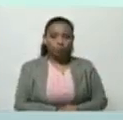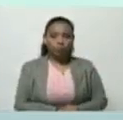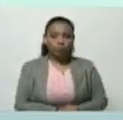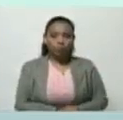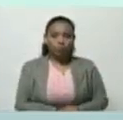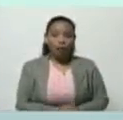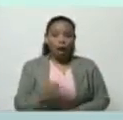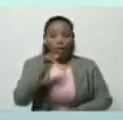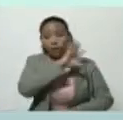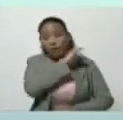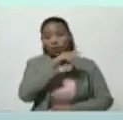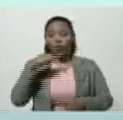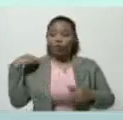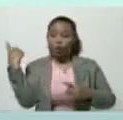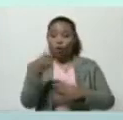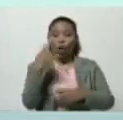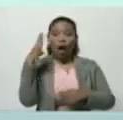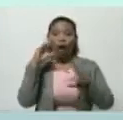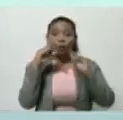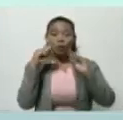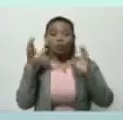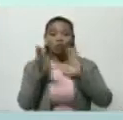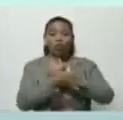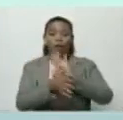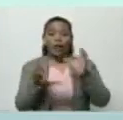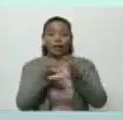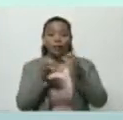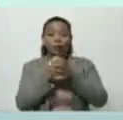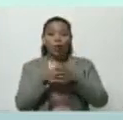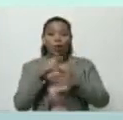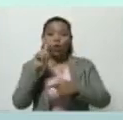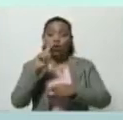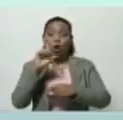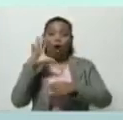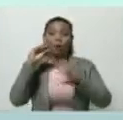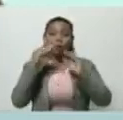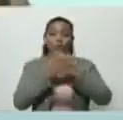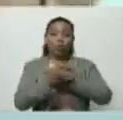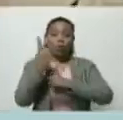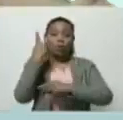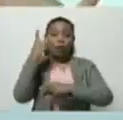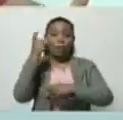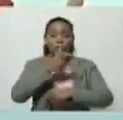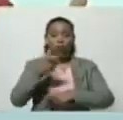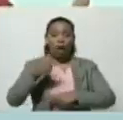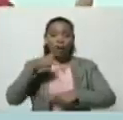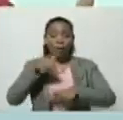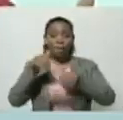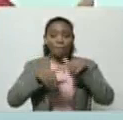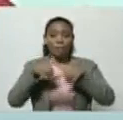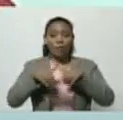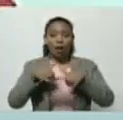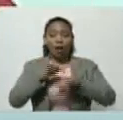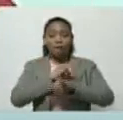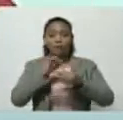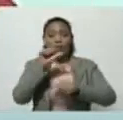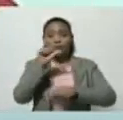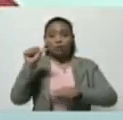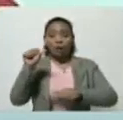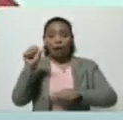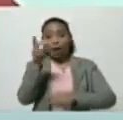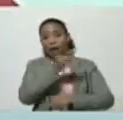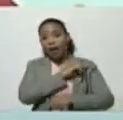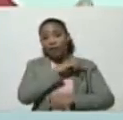Dirección colectiva, por eso hablamos de equipos nosotros, no estamos hablando de una sola persona. Aquí el más votado, por ejemplo, el fin de semana, será el